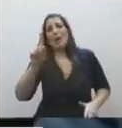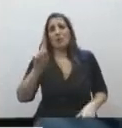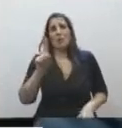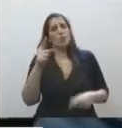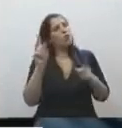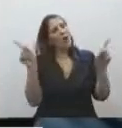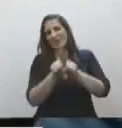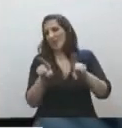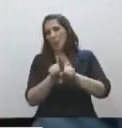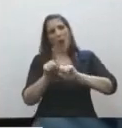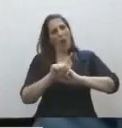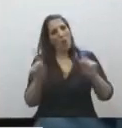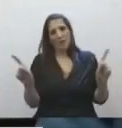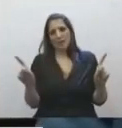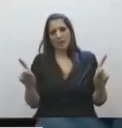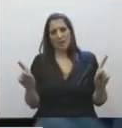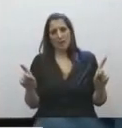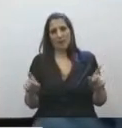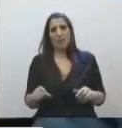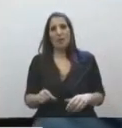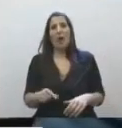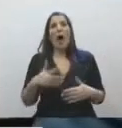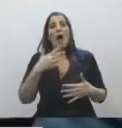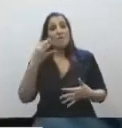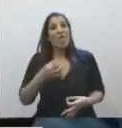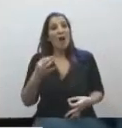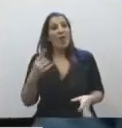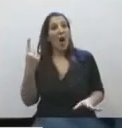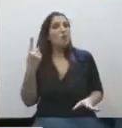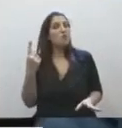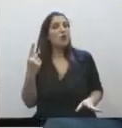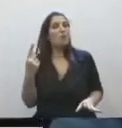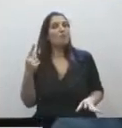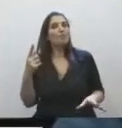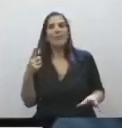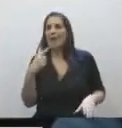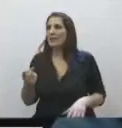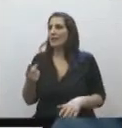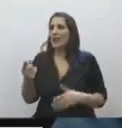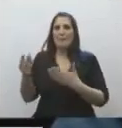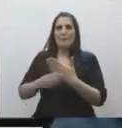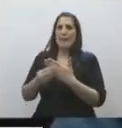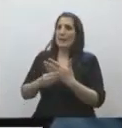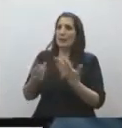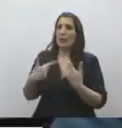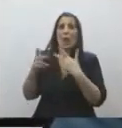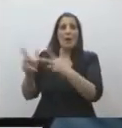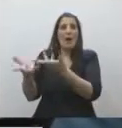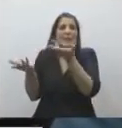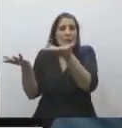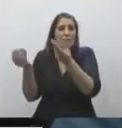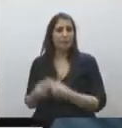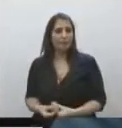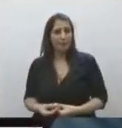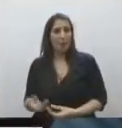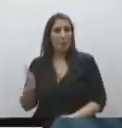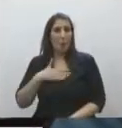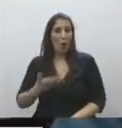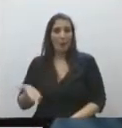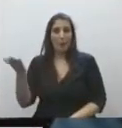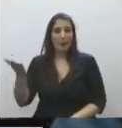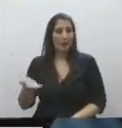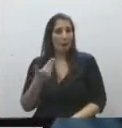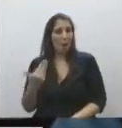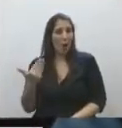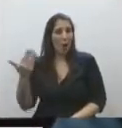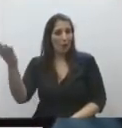es eso, es una tercera alternativa, el no volver al pasado, pero tampoco seguir en este camino, que vemos que verdaderamente, más allá que el